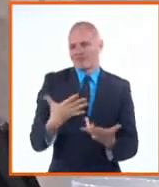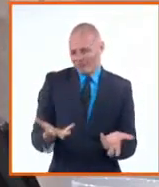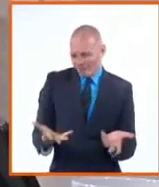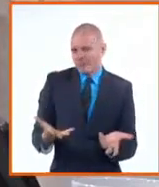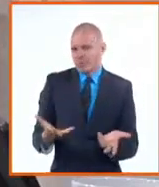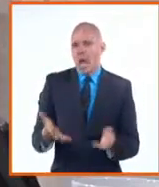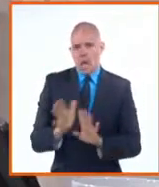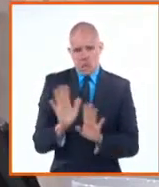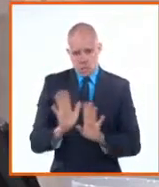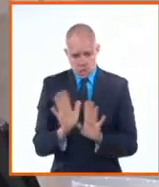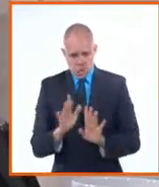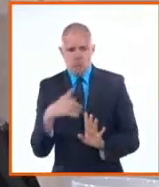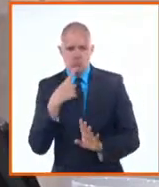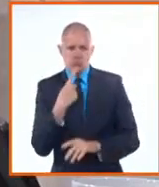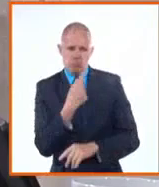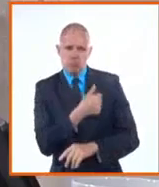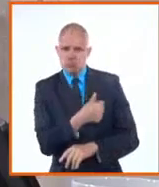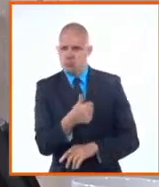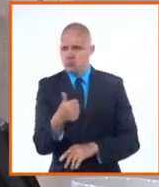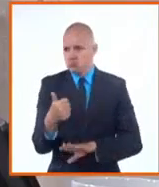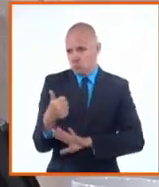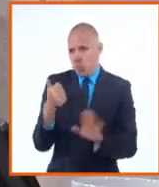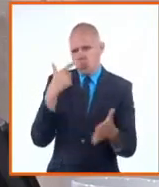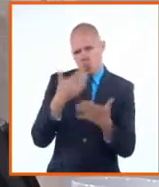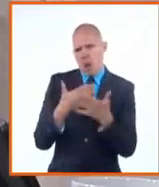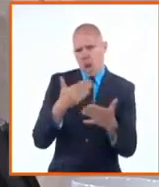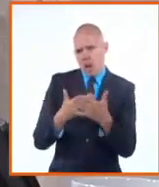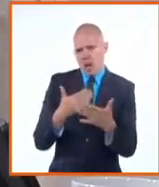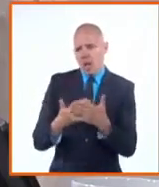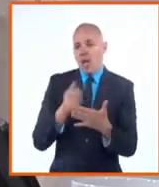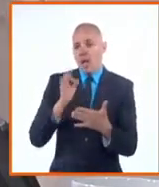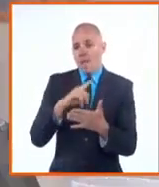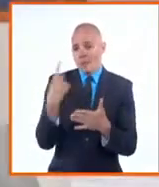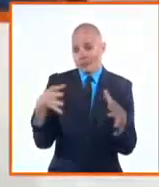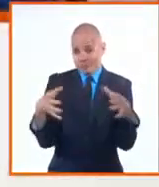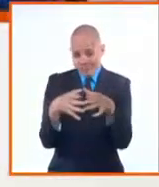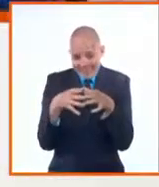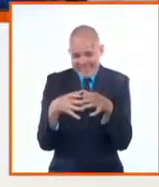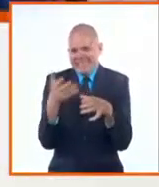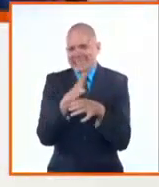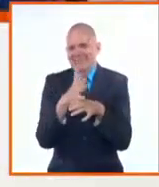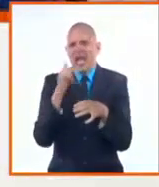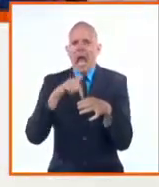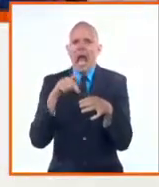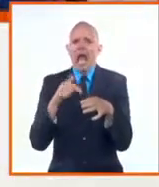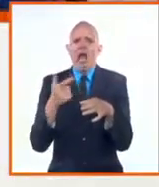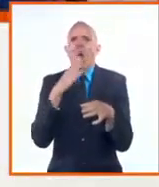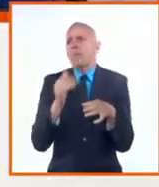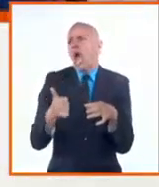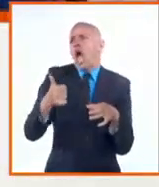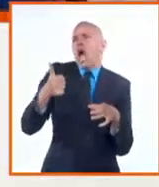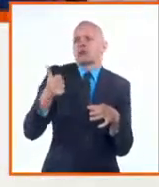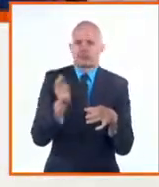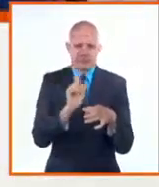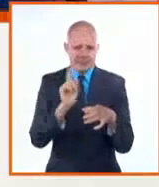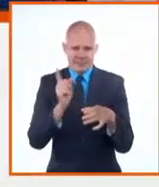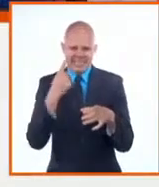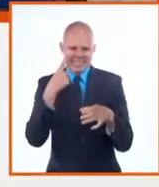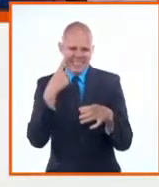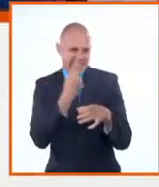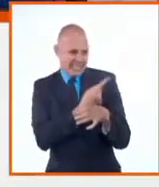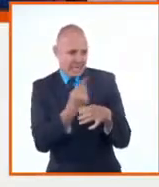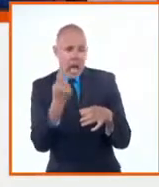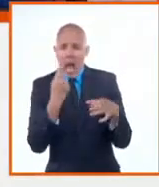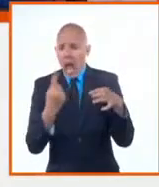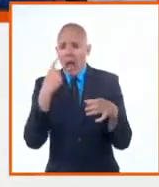momento y bueno quedó demostrado no creamos un equipo de constelación de estrellas quedaron muchos atletas sin competir